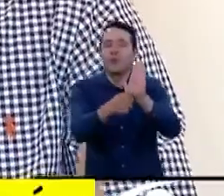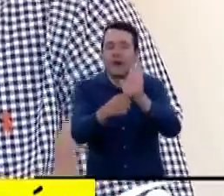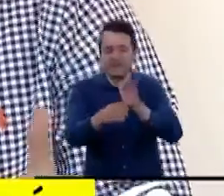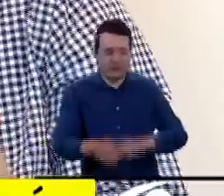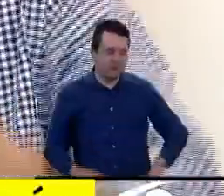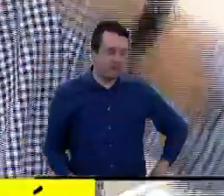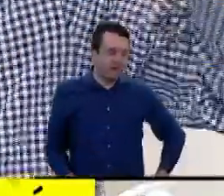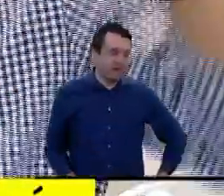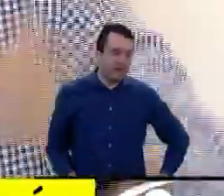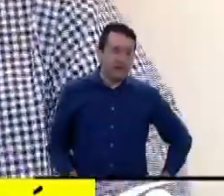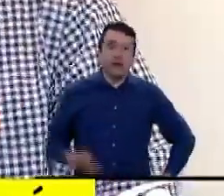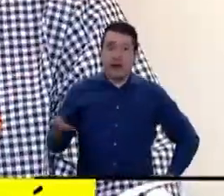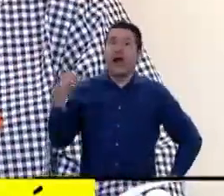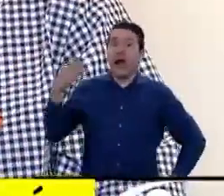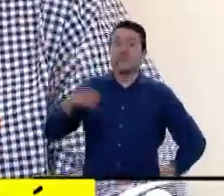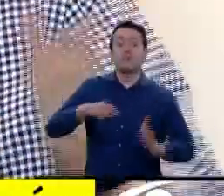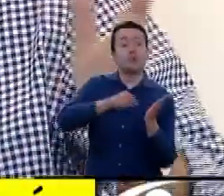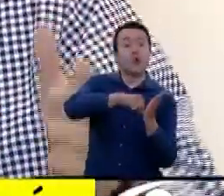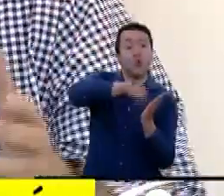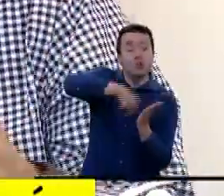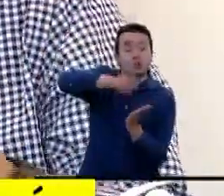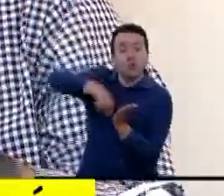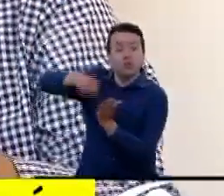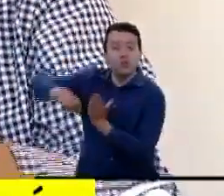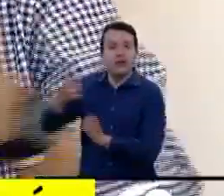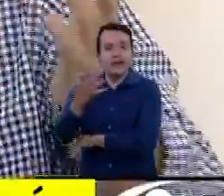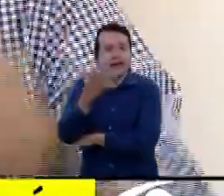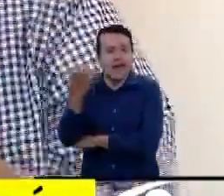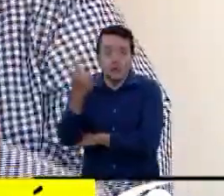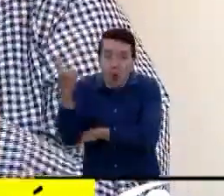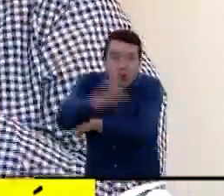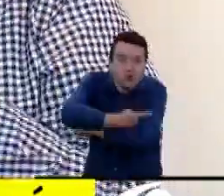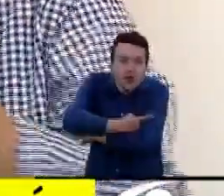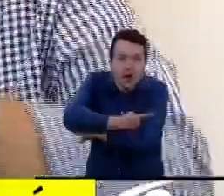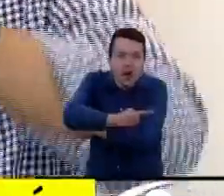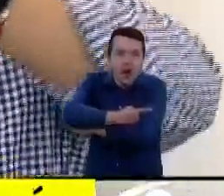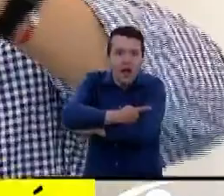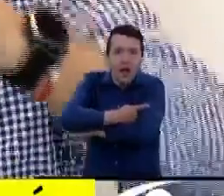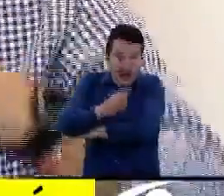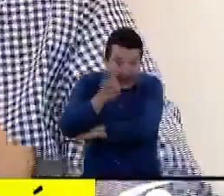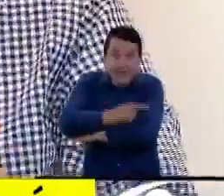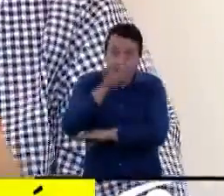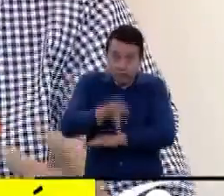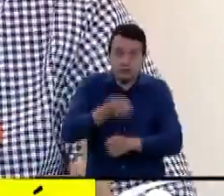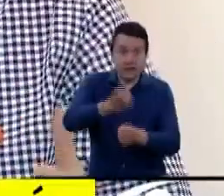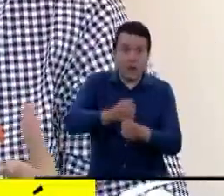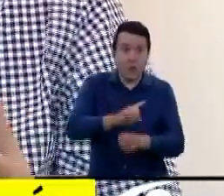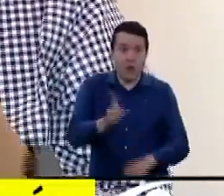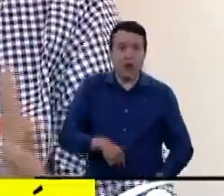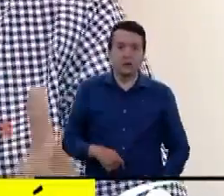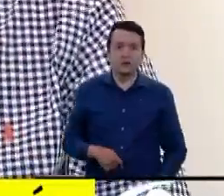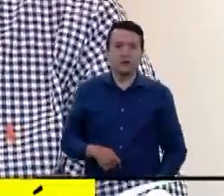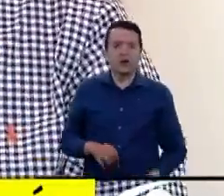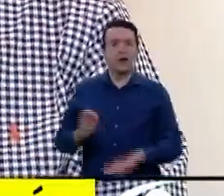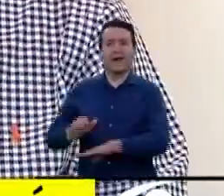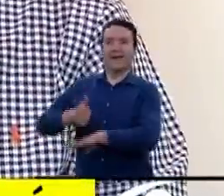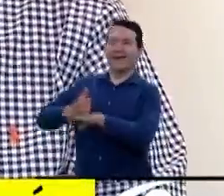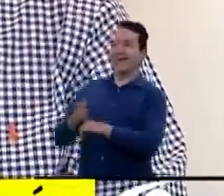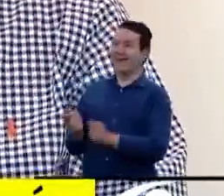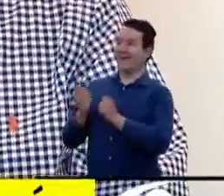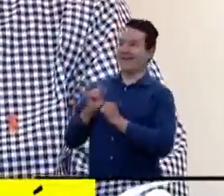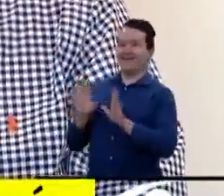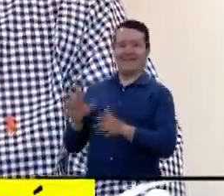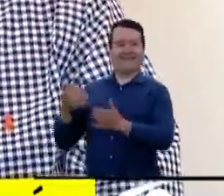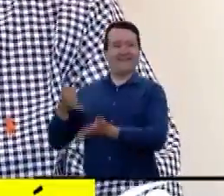como la firma de 500 contratos en un día, inclusive no hábil. Pero el gerente se iba, premiados. Claro que estarían en mejor